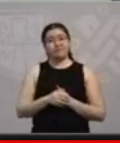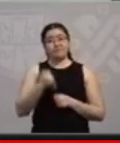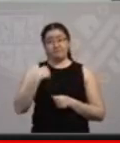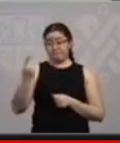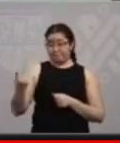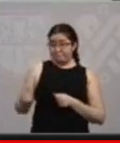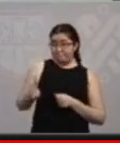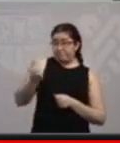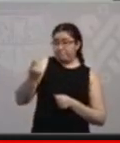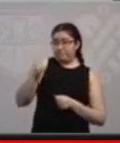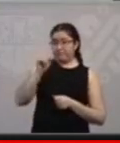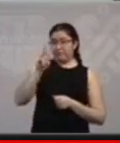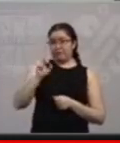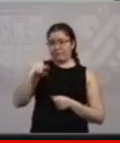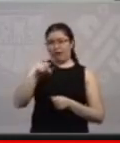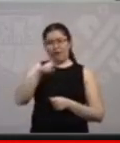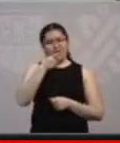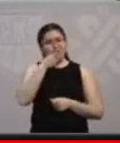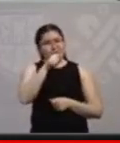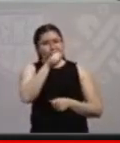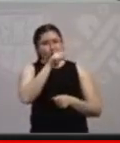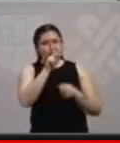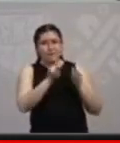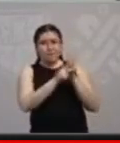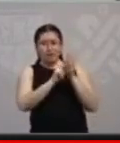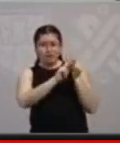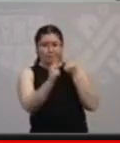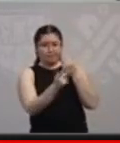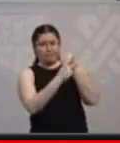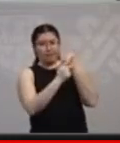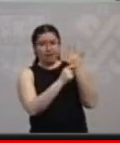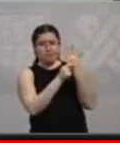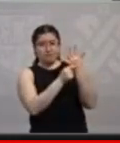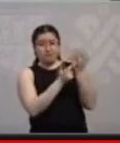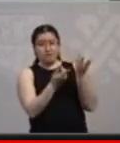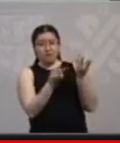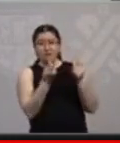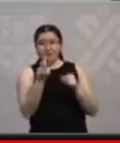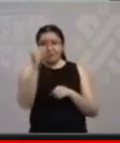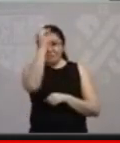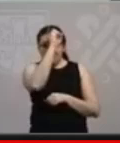A mí me hicieron una pregunta, me dijo Iván, oye, que están haciendo un reportaje en El País, que ¿qué opinas de que sí hubo